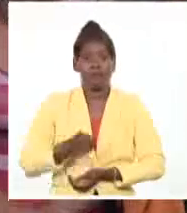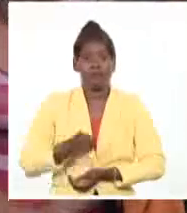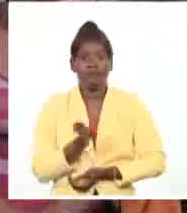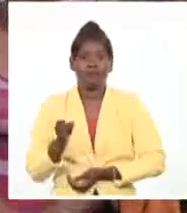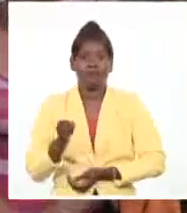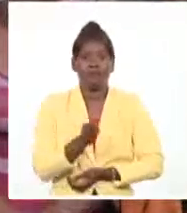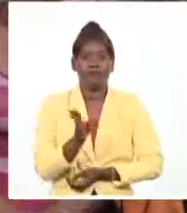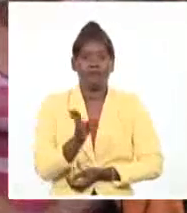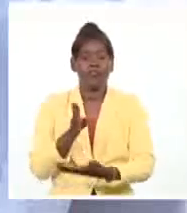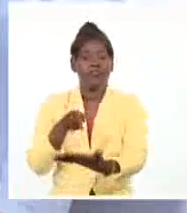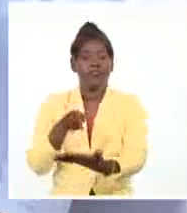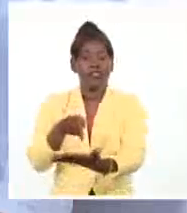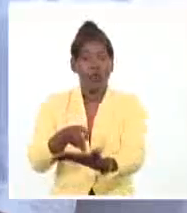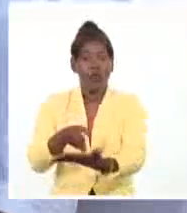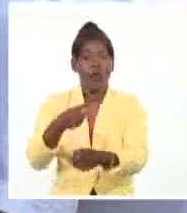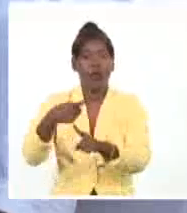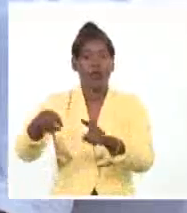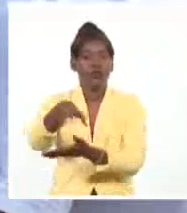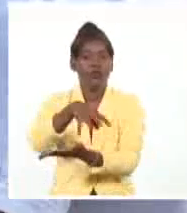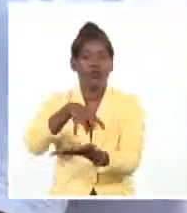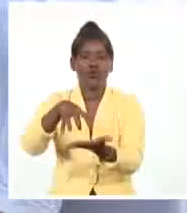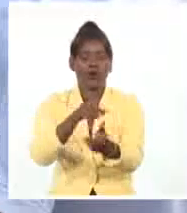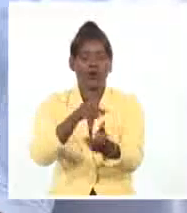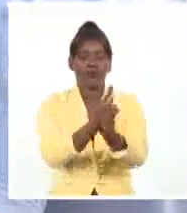pueblo acerca de la importancia de la